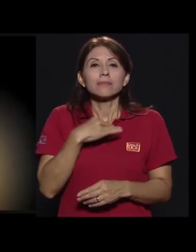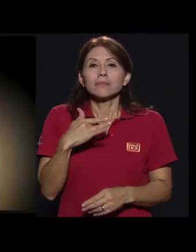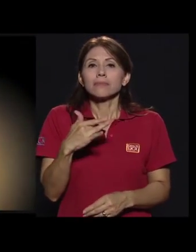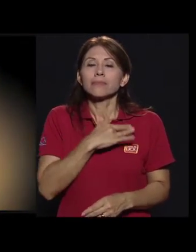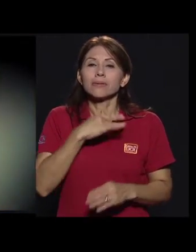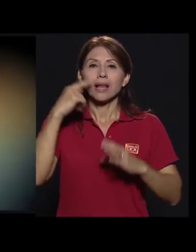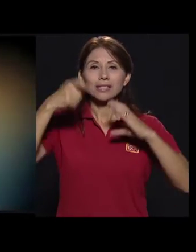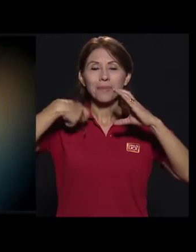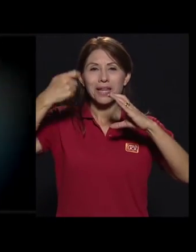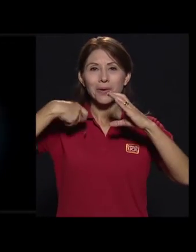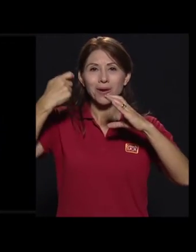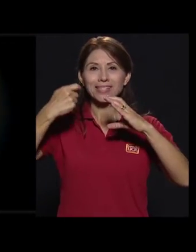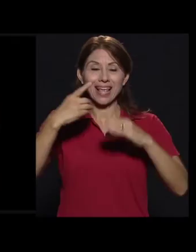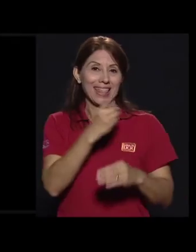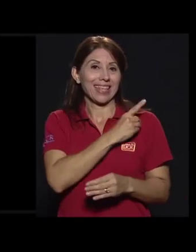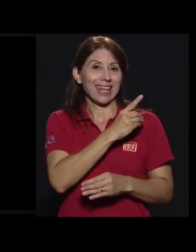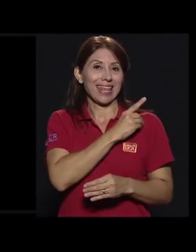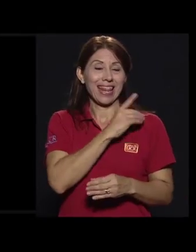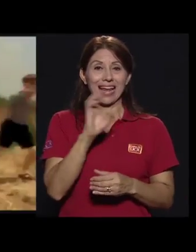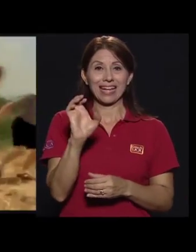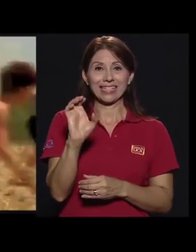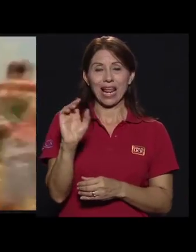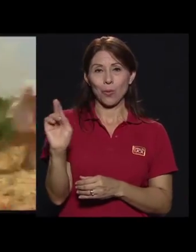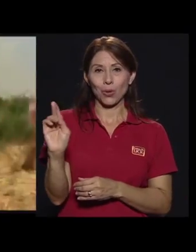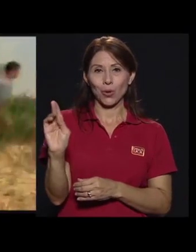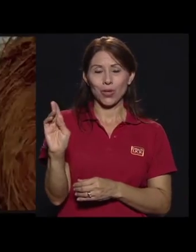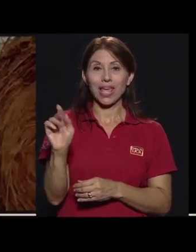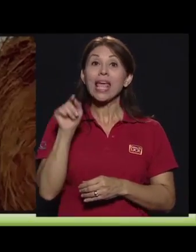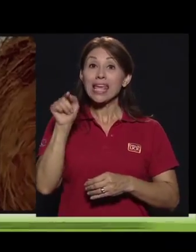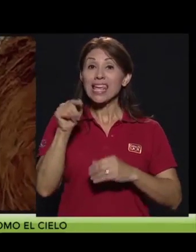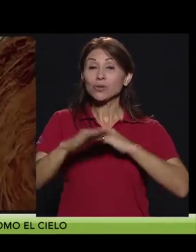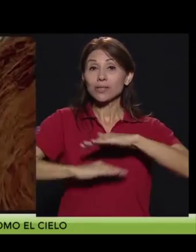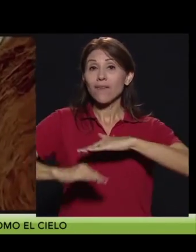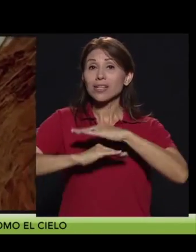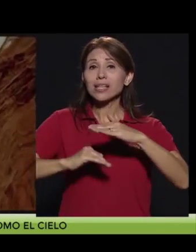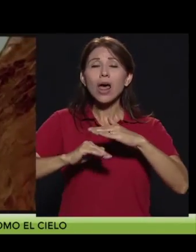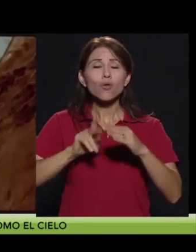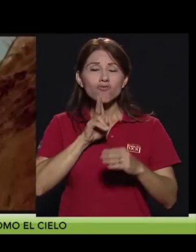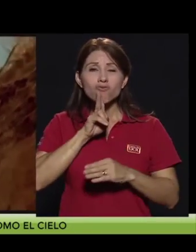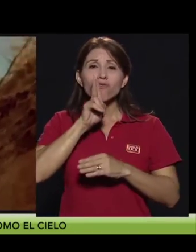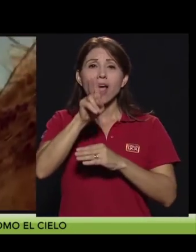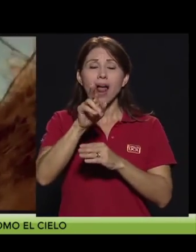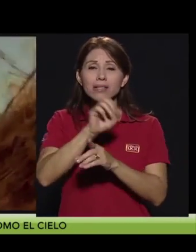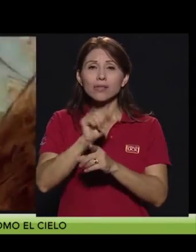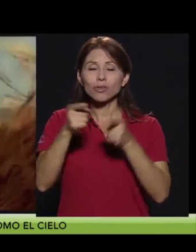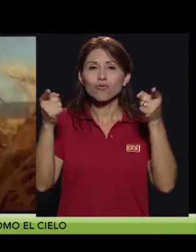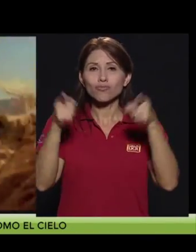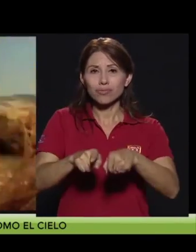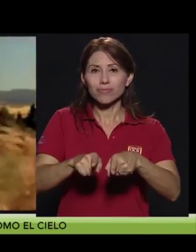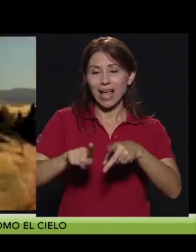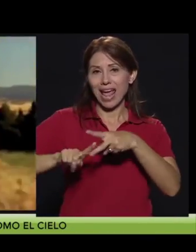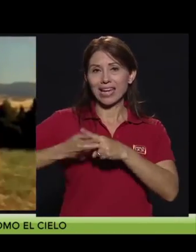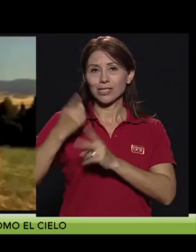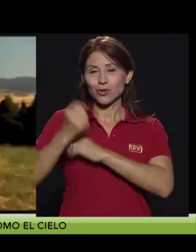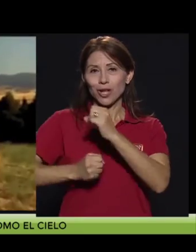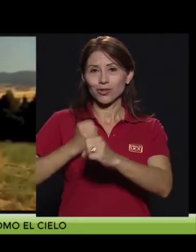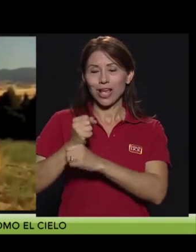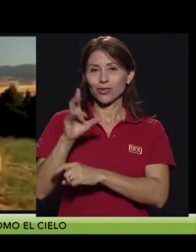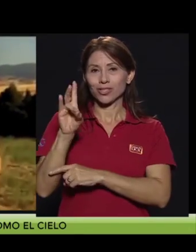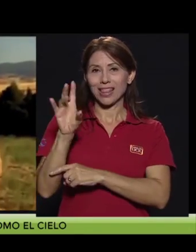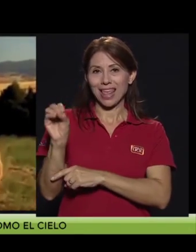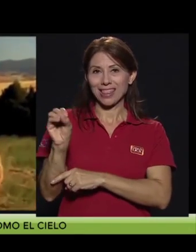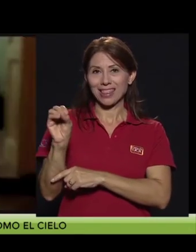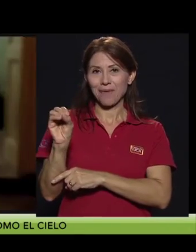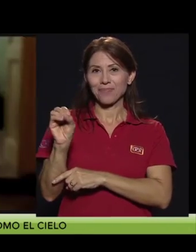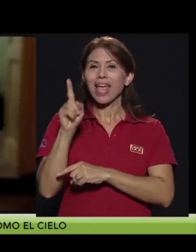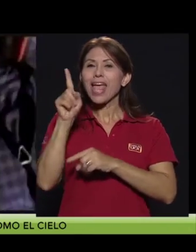Este filme fue dirigido por Cristiano Bortone y está basado en una historia real, que ocurrió a inicios de los 70 en una villa de